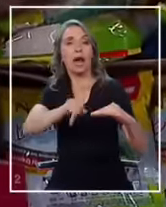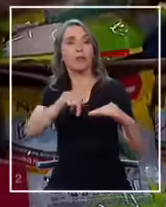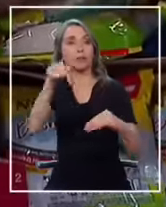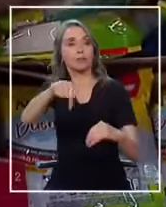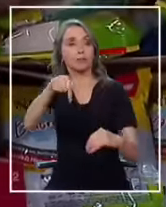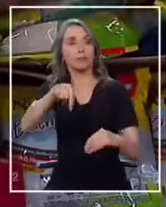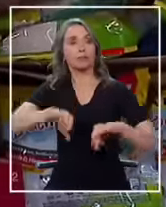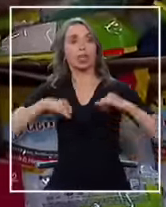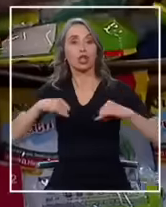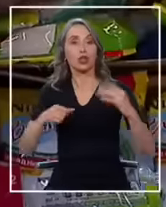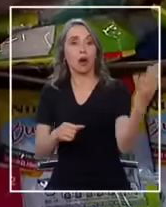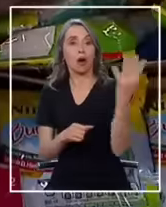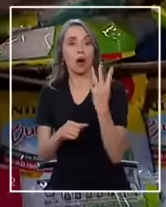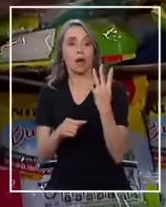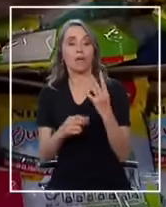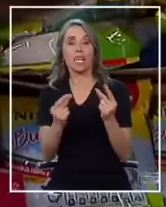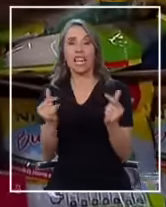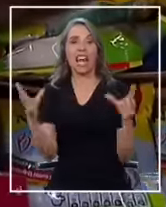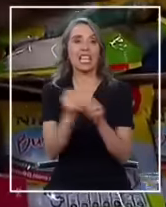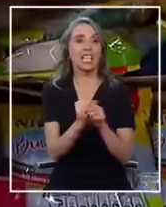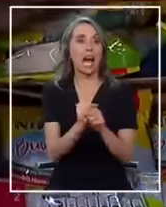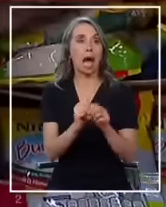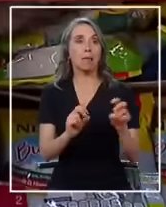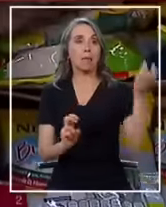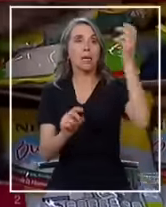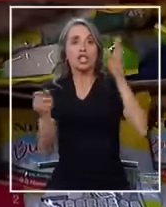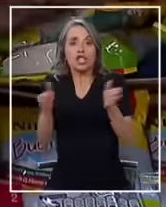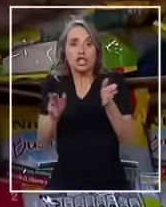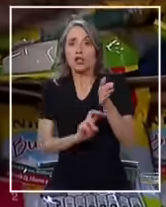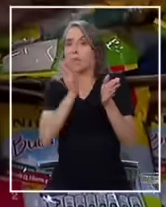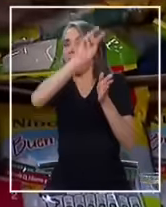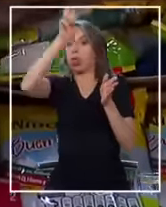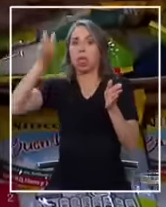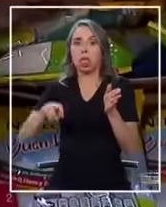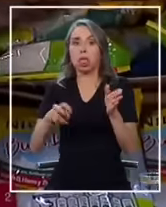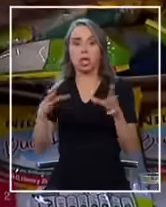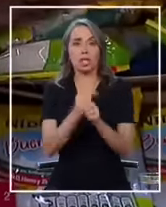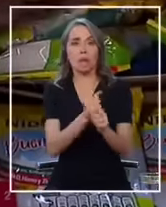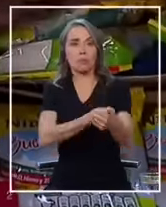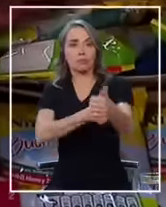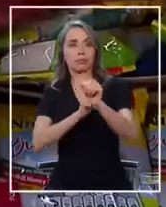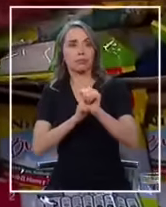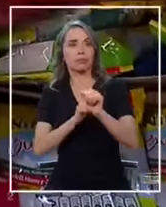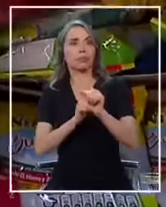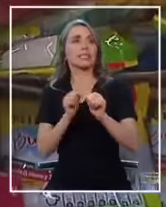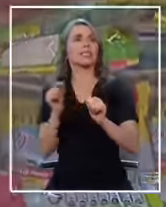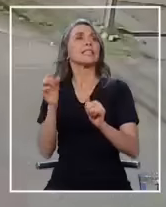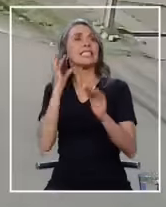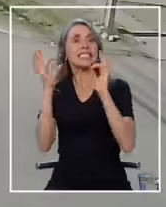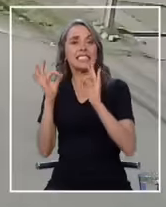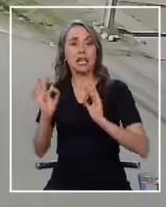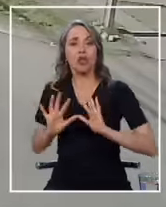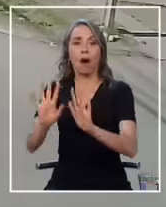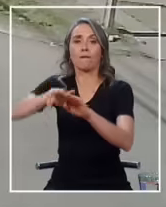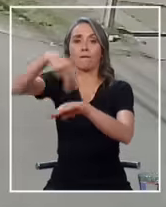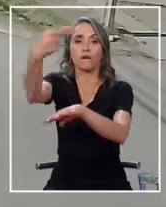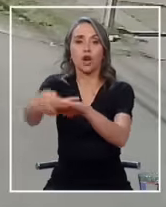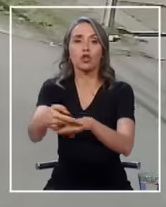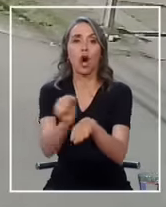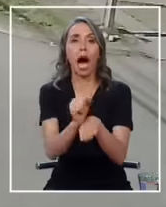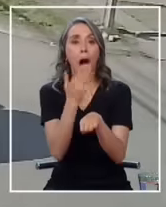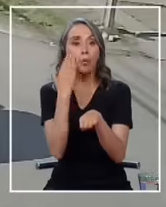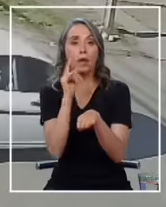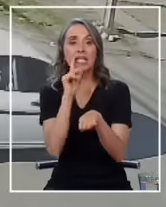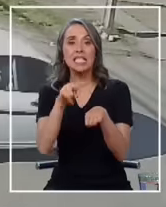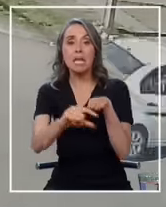Para acá los jóvenes súper ágiles se suben a este espacio que es tan pequeño y tiraron a la señora al suelo. El auto blanco